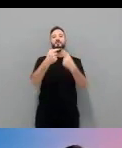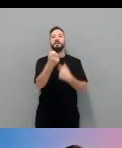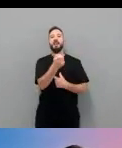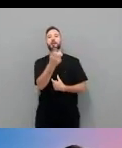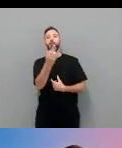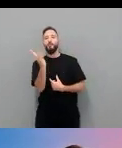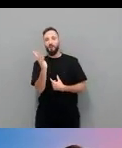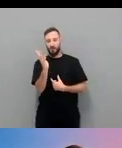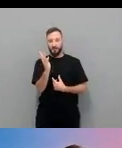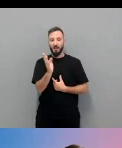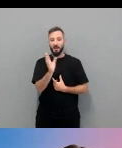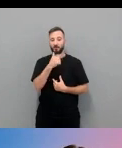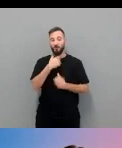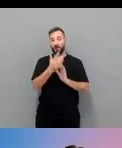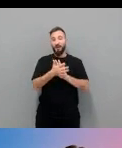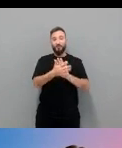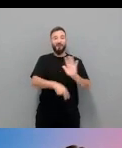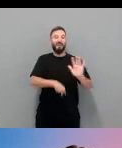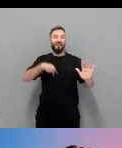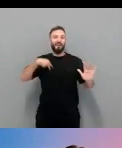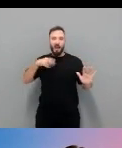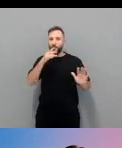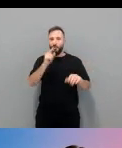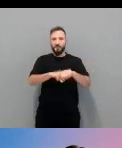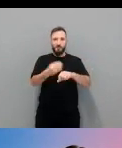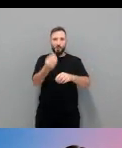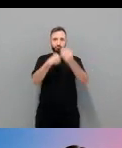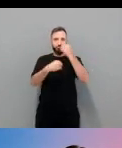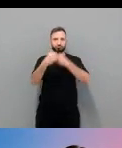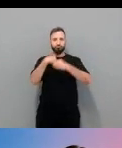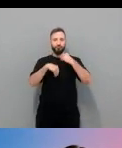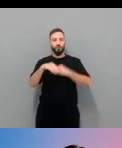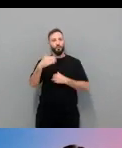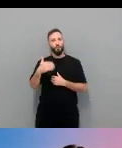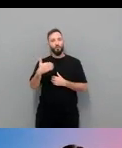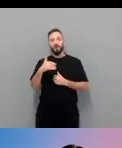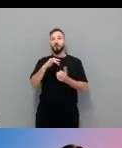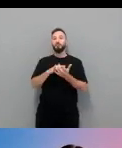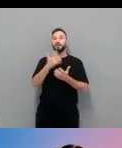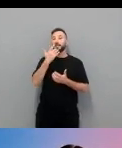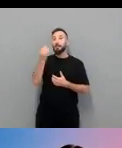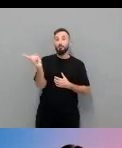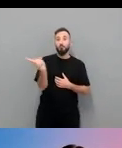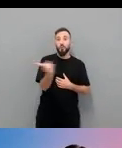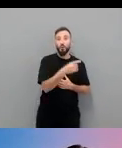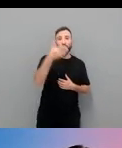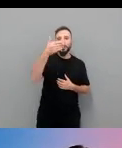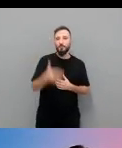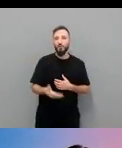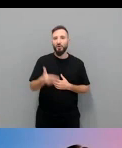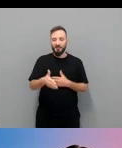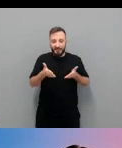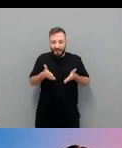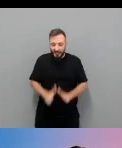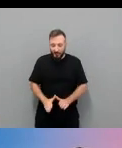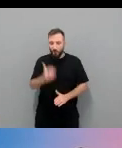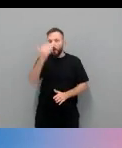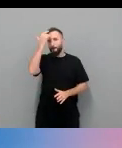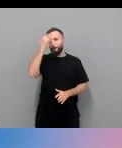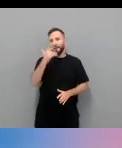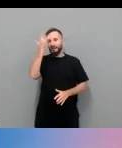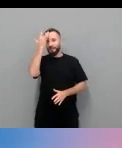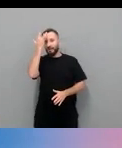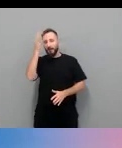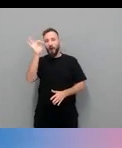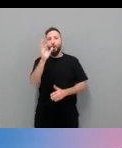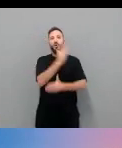rasgos, porque me estoy comiendo el tiempo, lo importante es que si alguno de vosotros tiene un hijo con parálisis cerebral o una